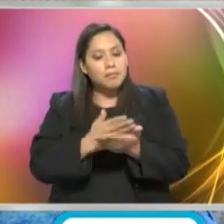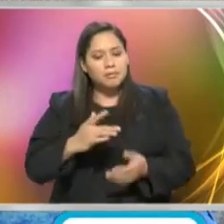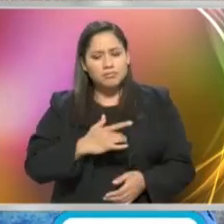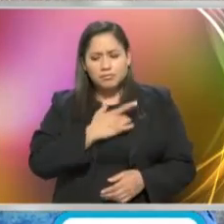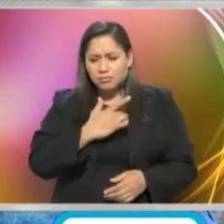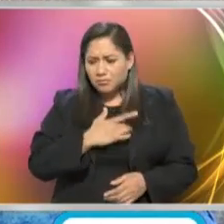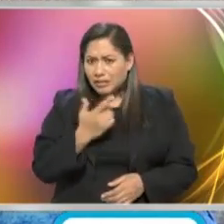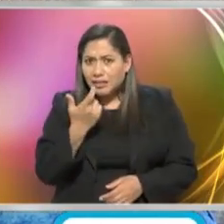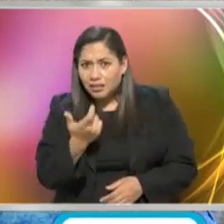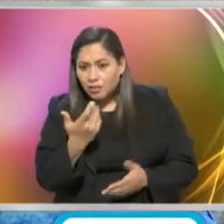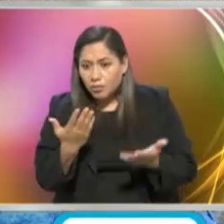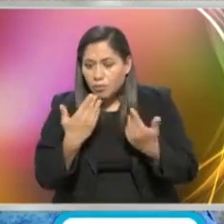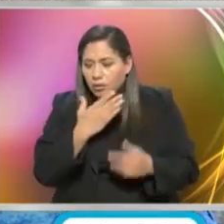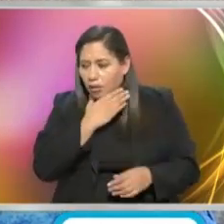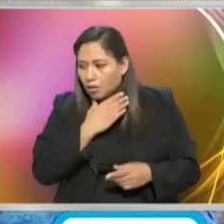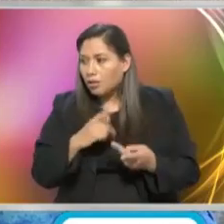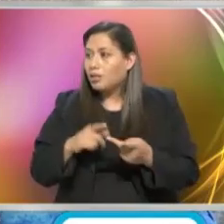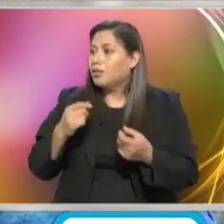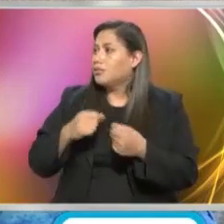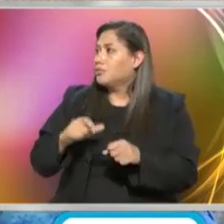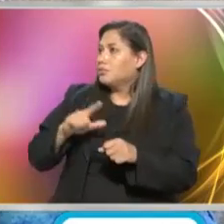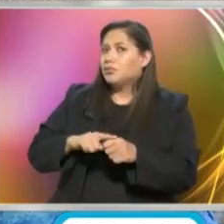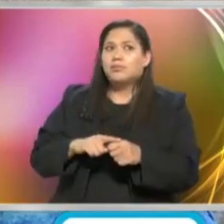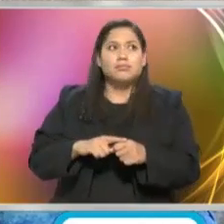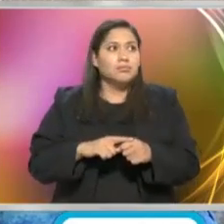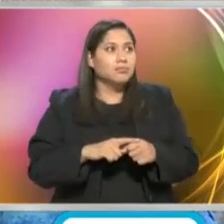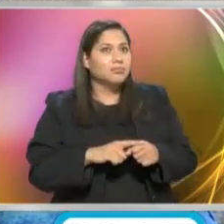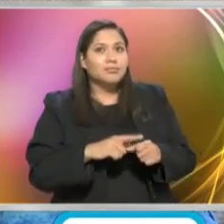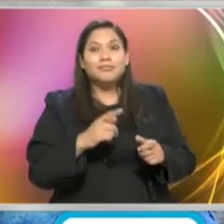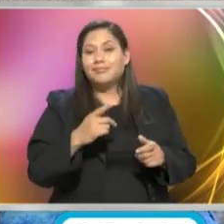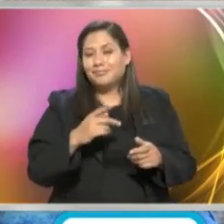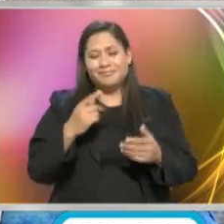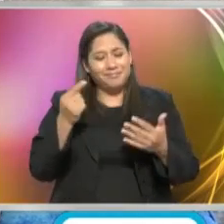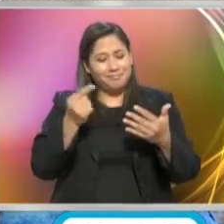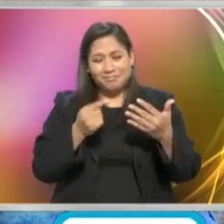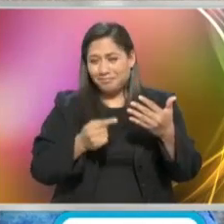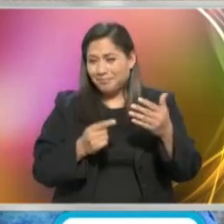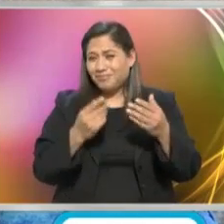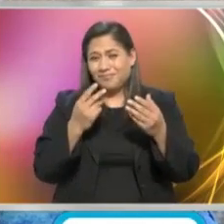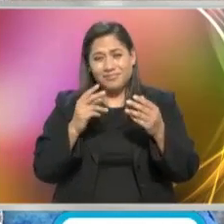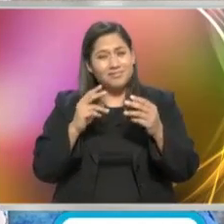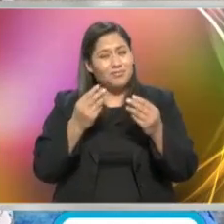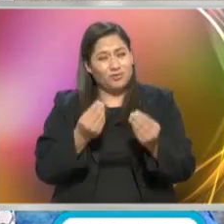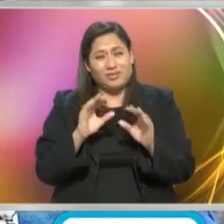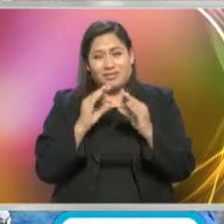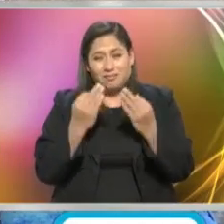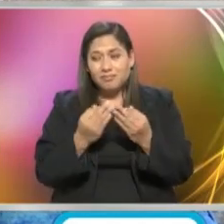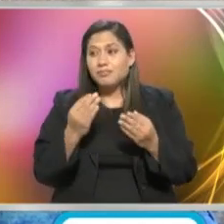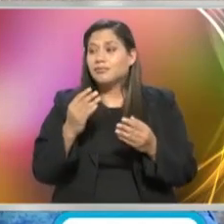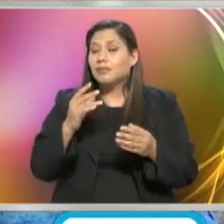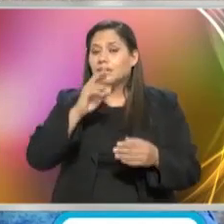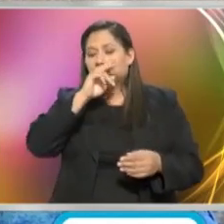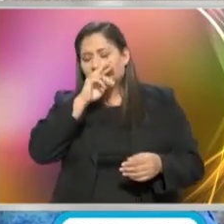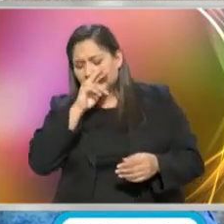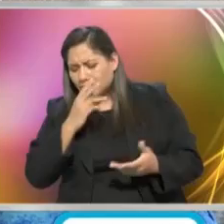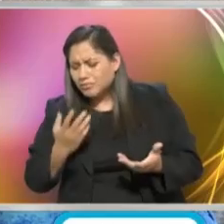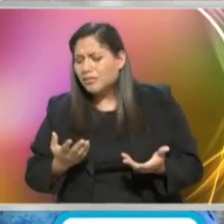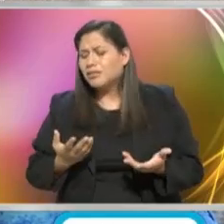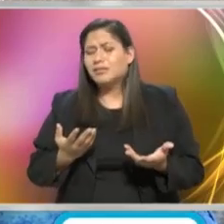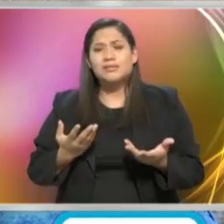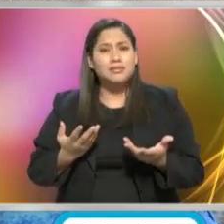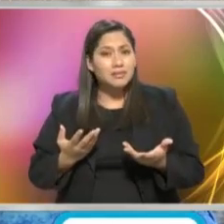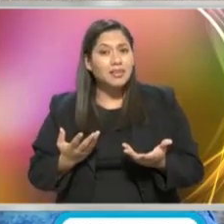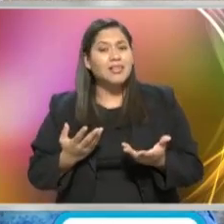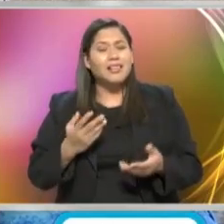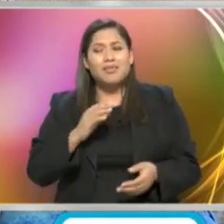emocionalmente, económicamente, socialmente, o sea, de muchas formas no estamos preparados, bueno, pues estas inquietudes,